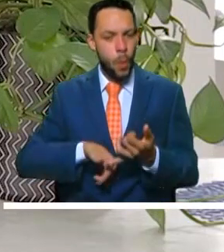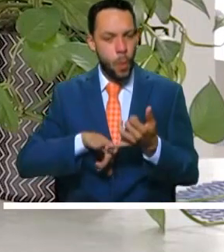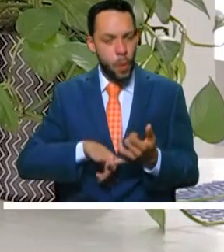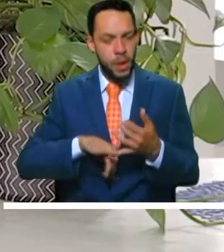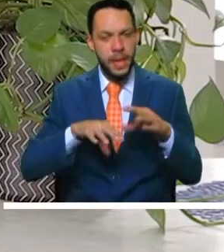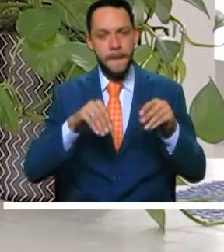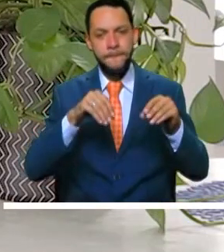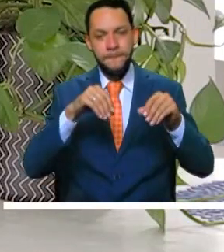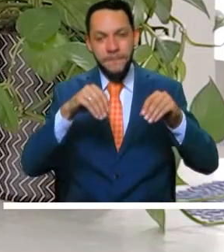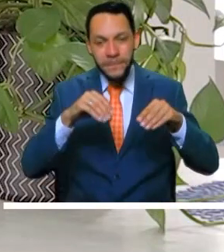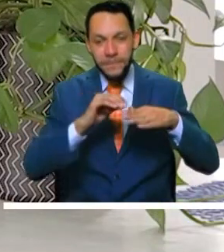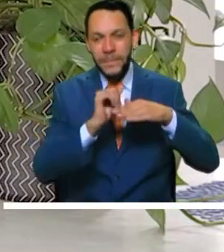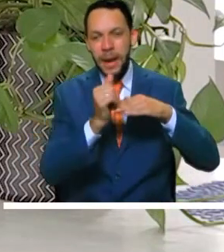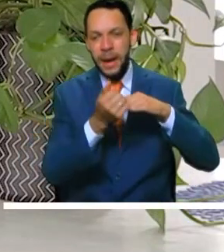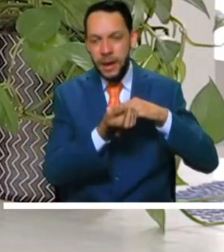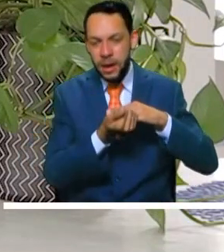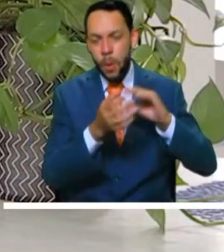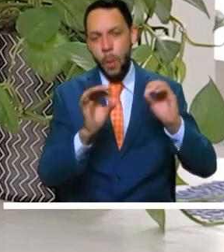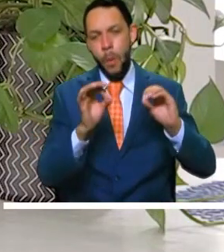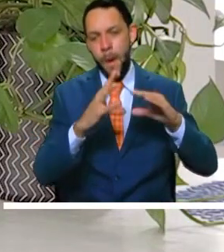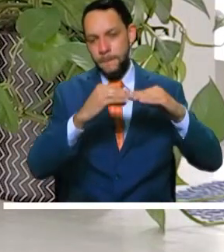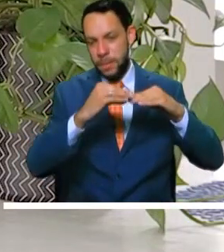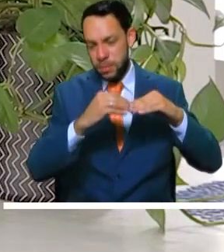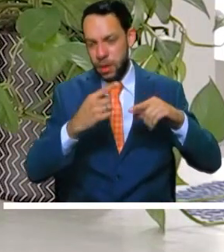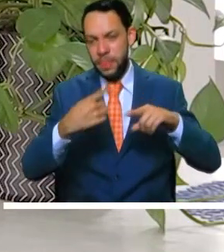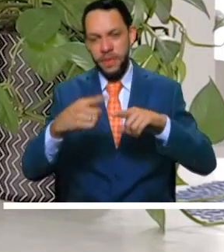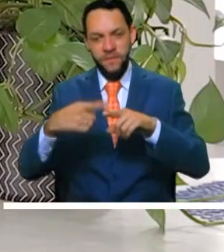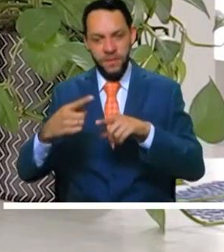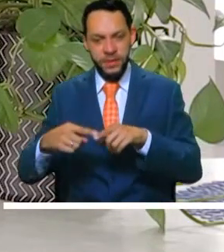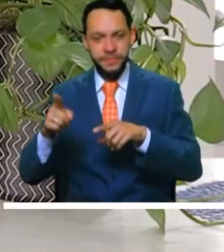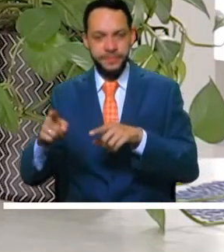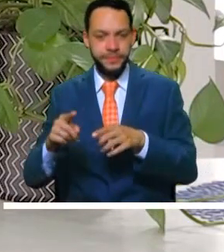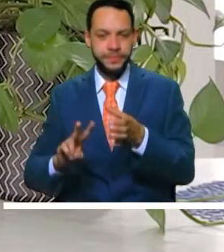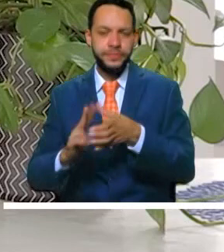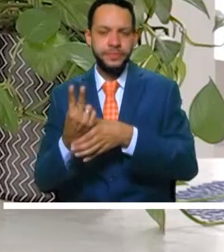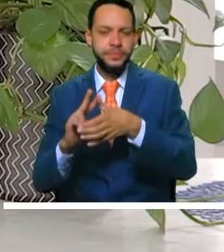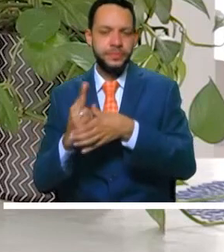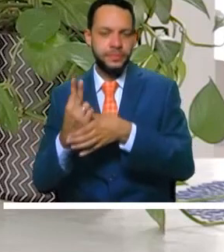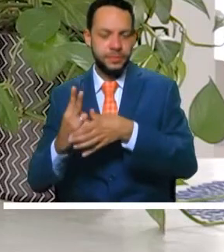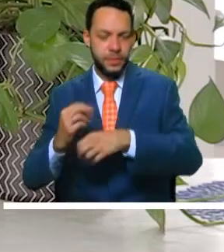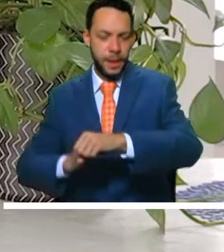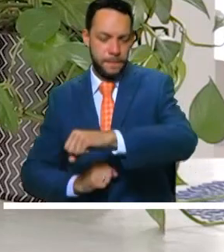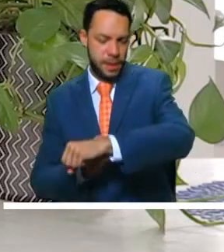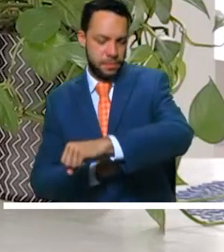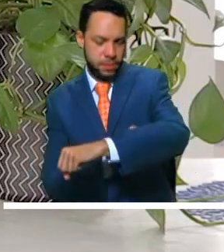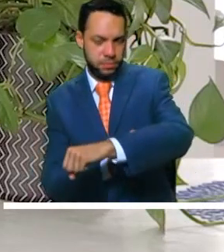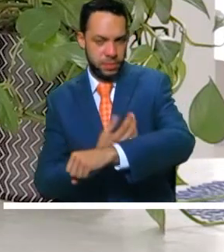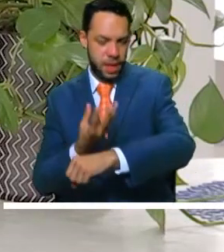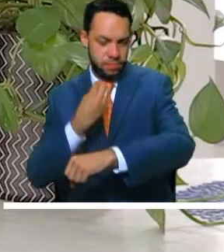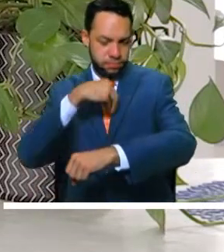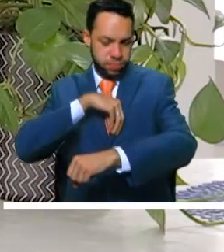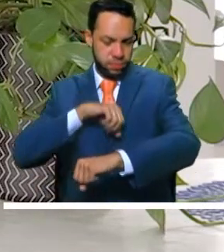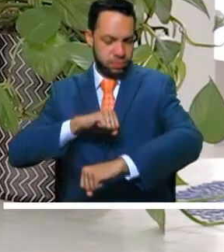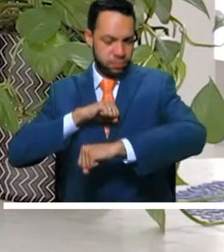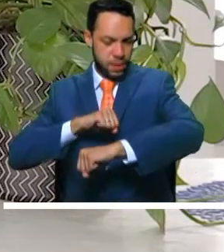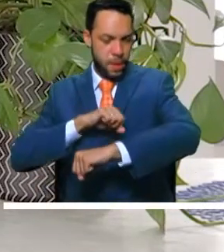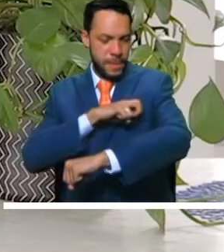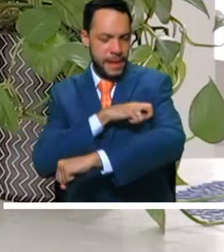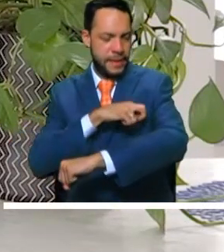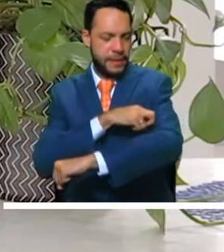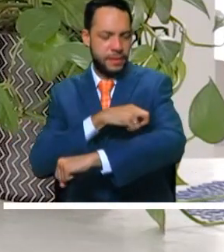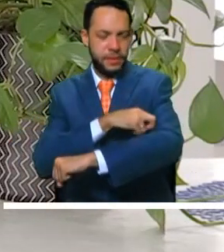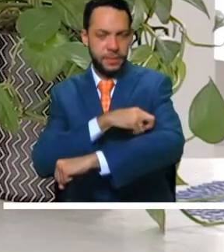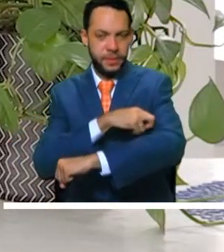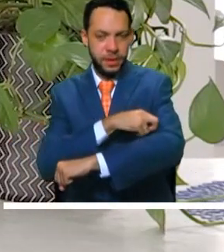de las harinas, y por ejemplo los vegetales son una excelente fuente de carbohidratos, pero de buena